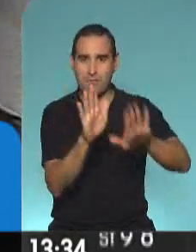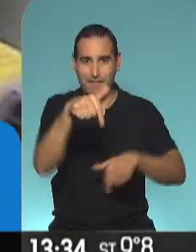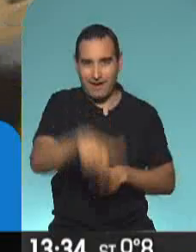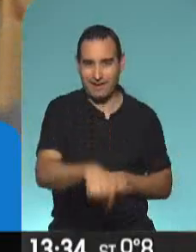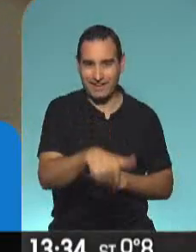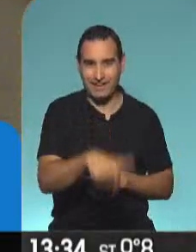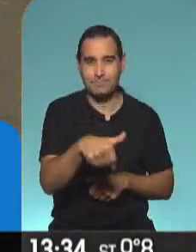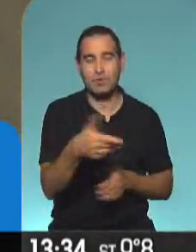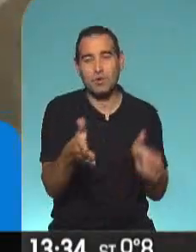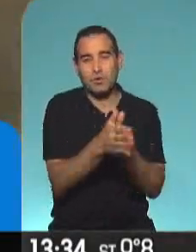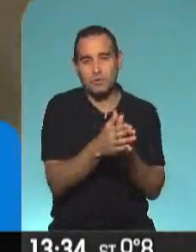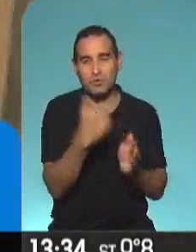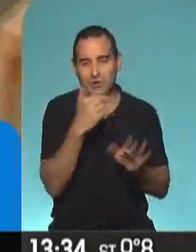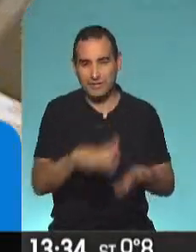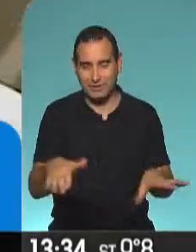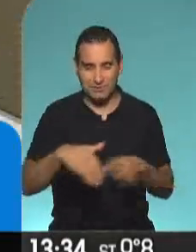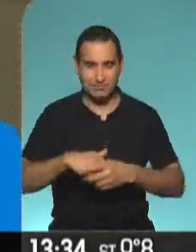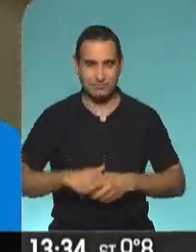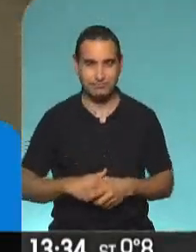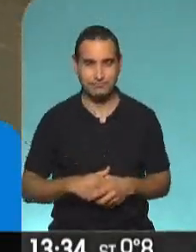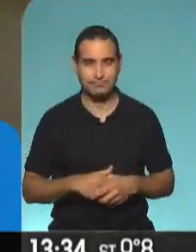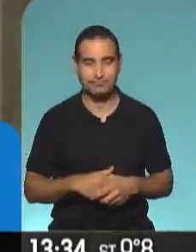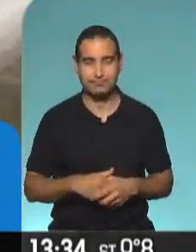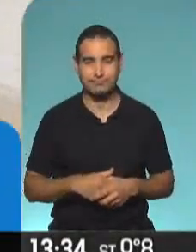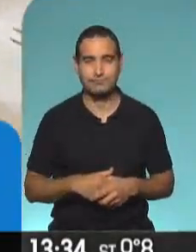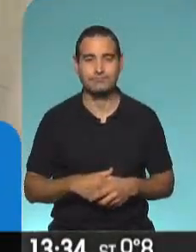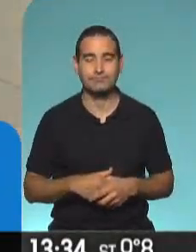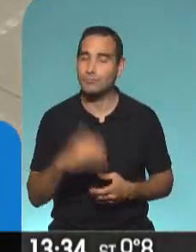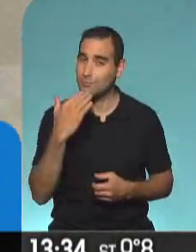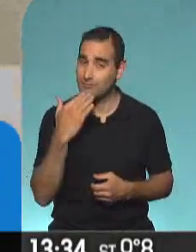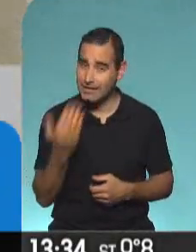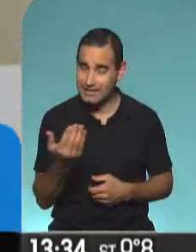junto a sus hijos. Adelante ustedes. Muchísimas gracias, Mariano.